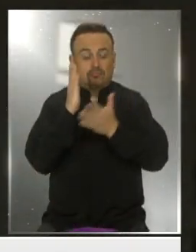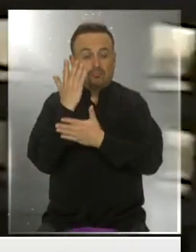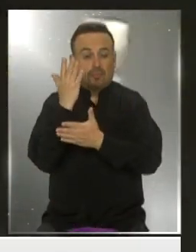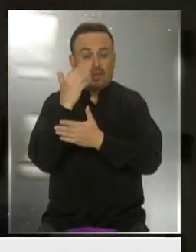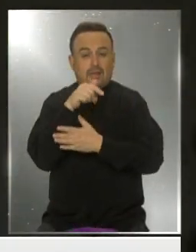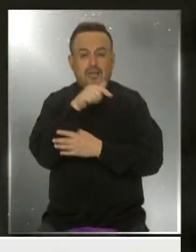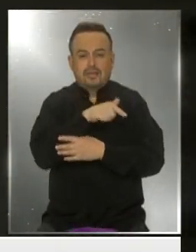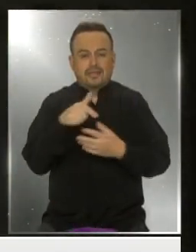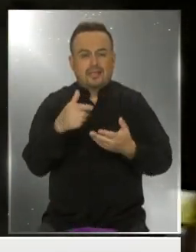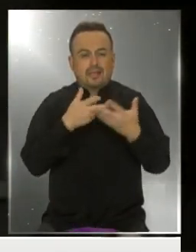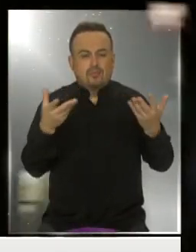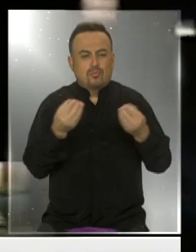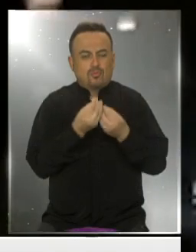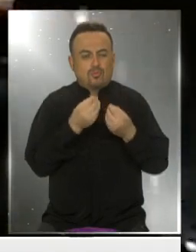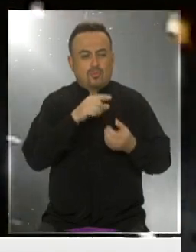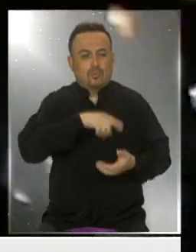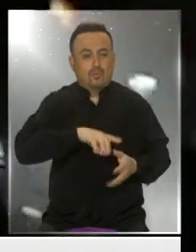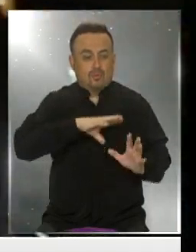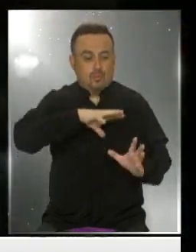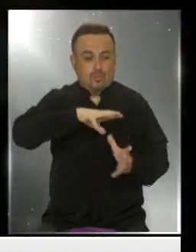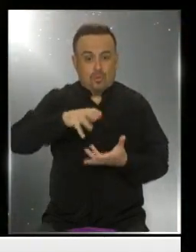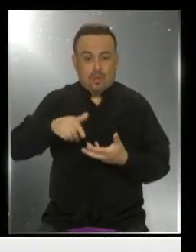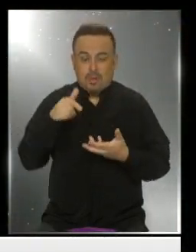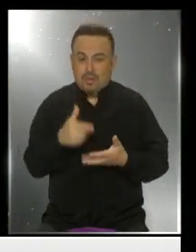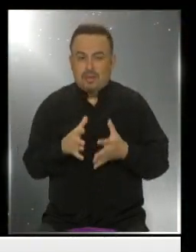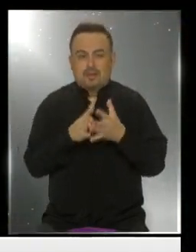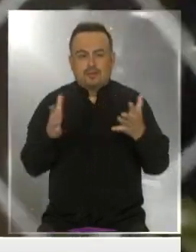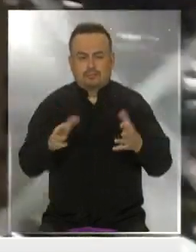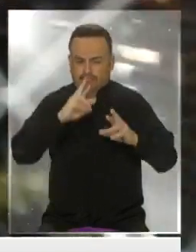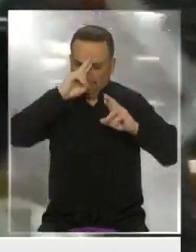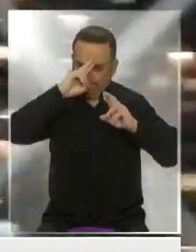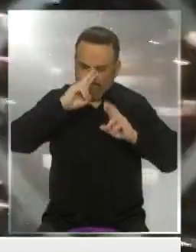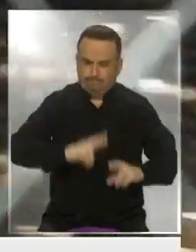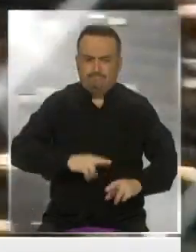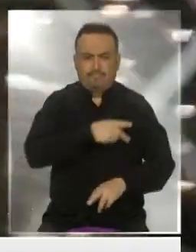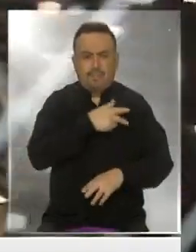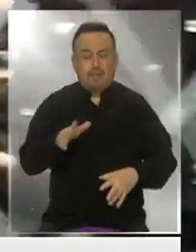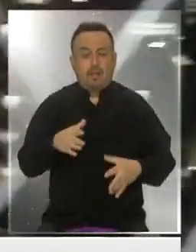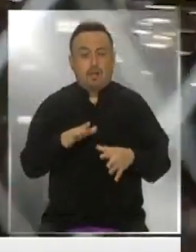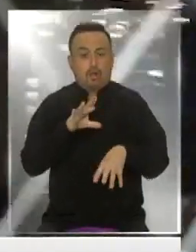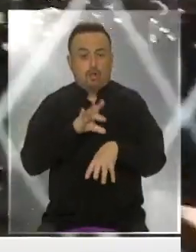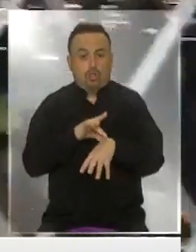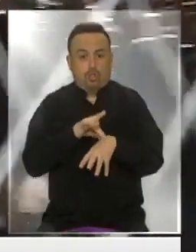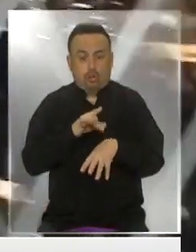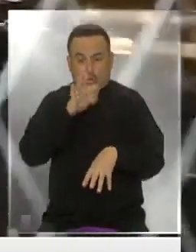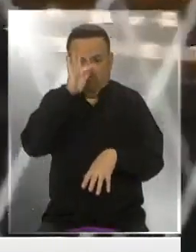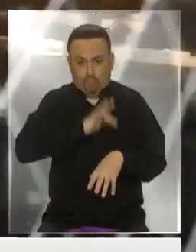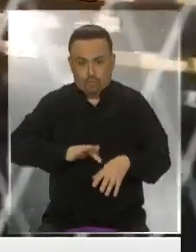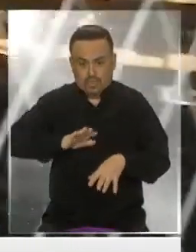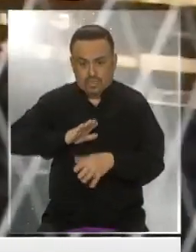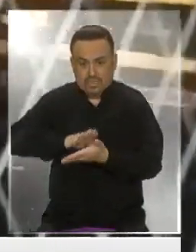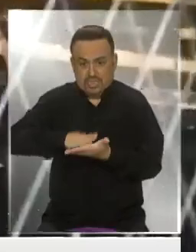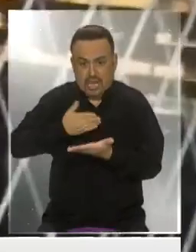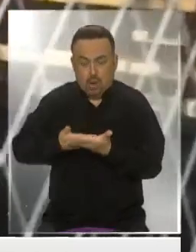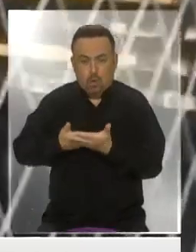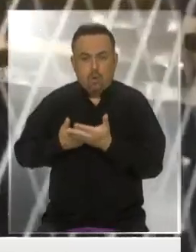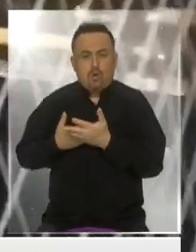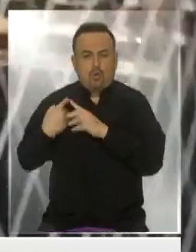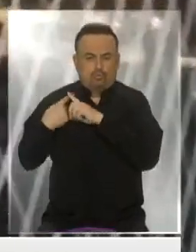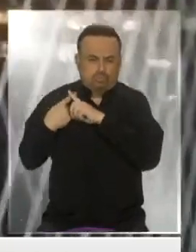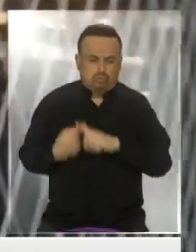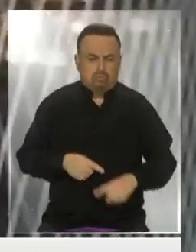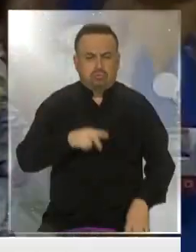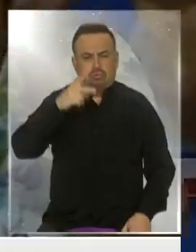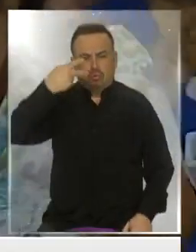Es el aplauso que en varias partes del mundo se alza como reconocimiento al esfuerzo de los trabajadores de la salud. Turnos de